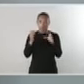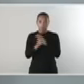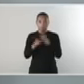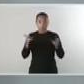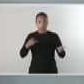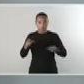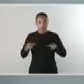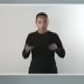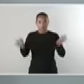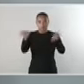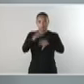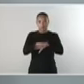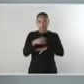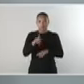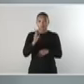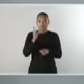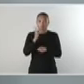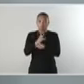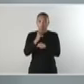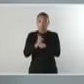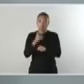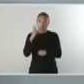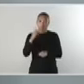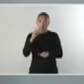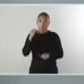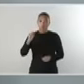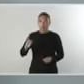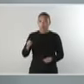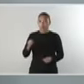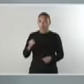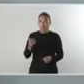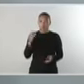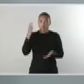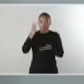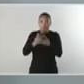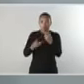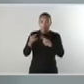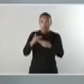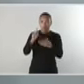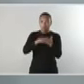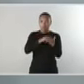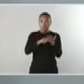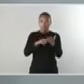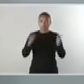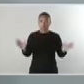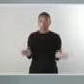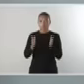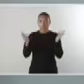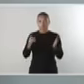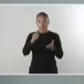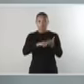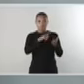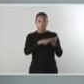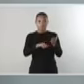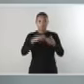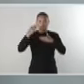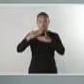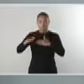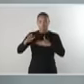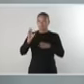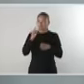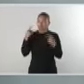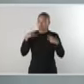cambio por eso Los invito el cinco de junio a que salgan a votar a que promuevan el voto a romper el